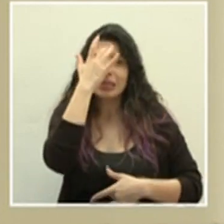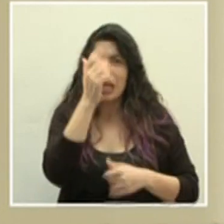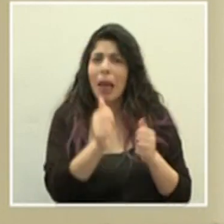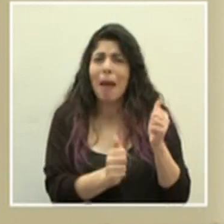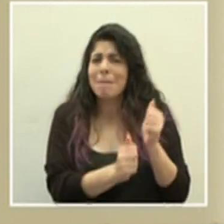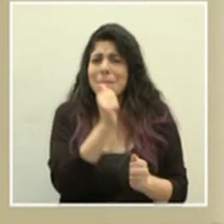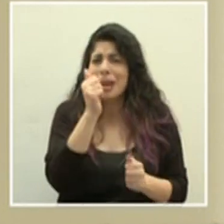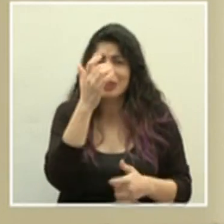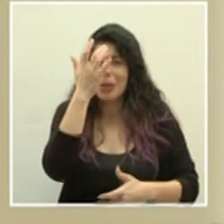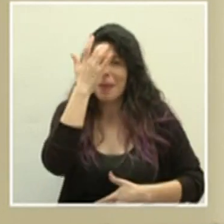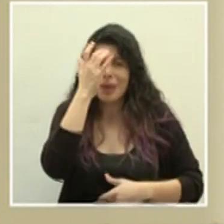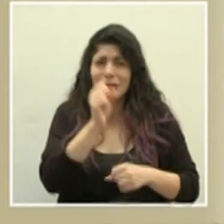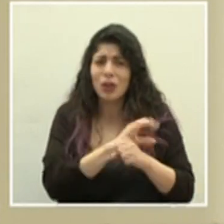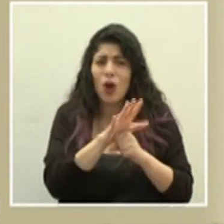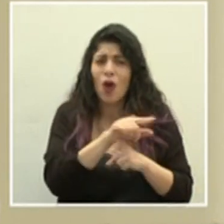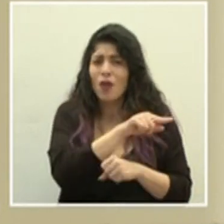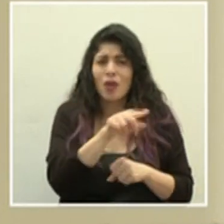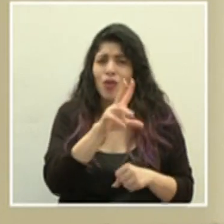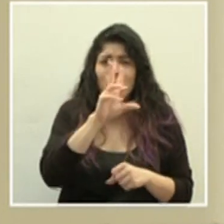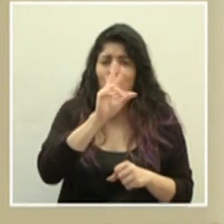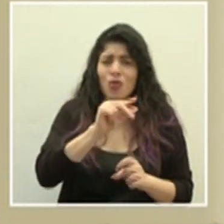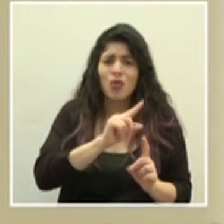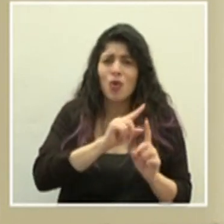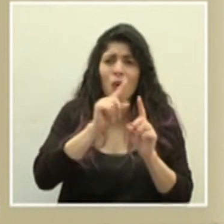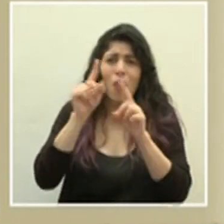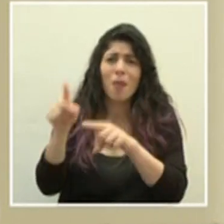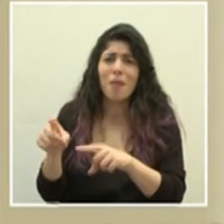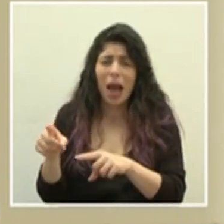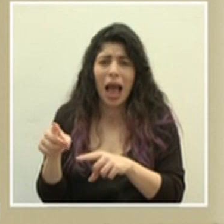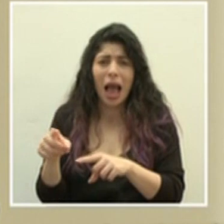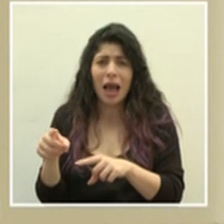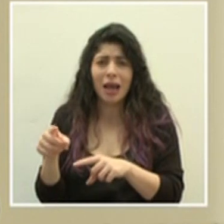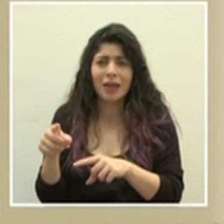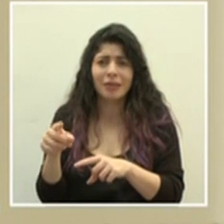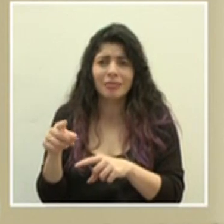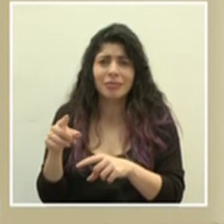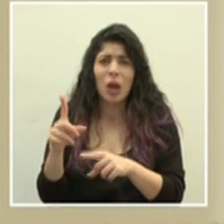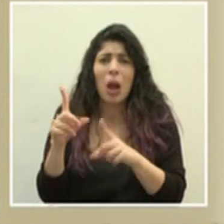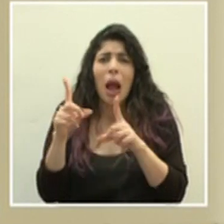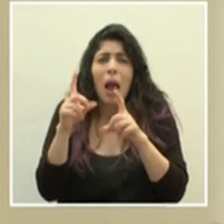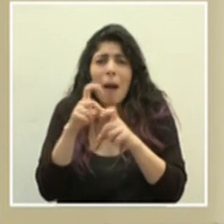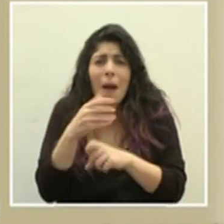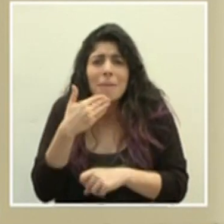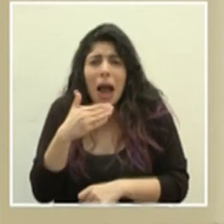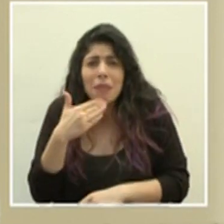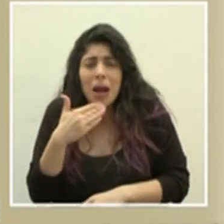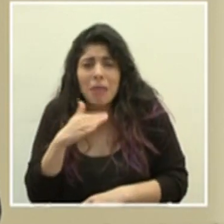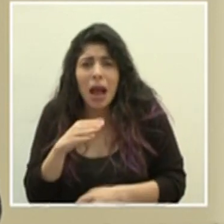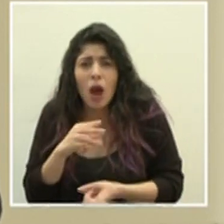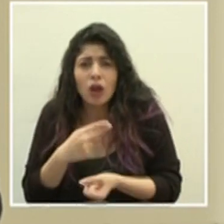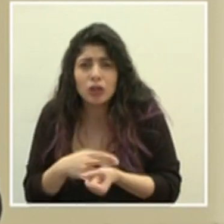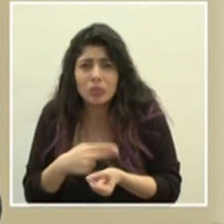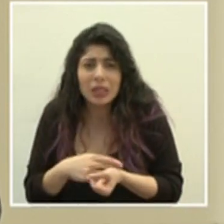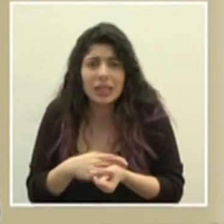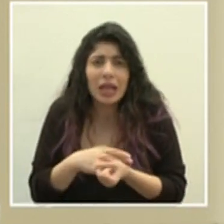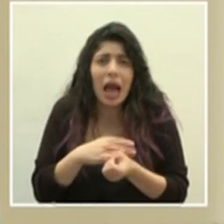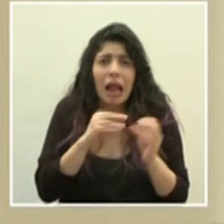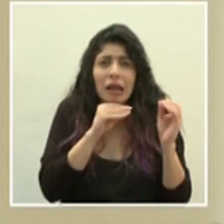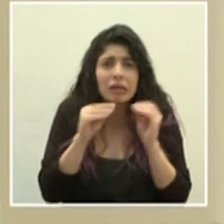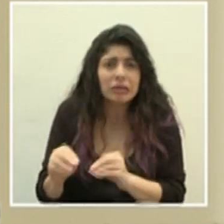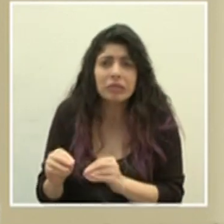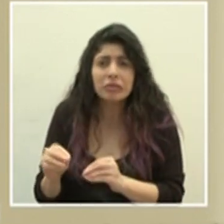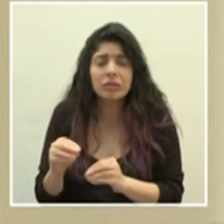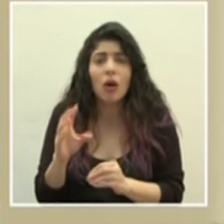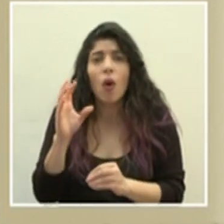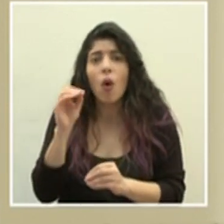mayoría de los pacientes no van a llegar a una fase en donde tengan una complicación médica que amerite su